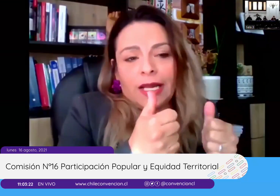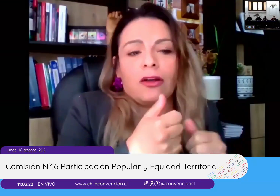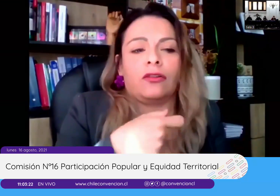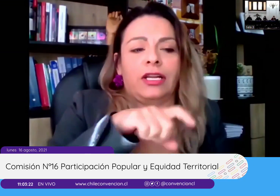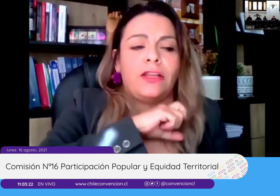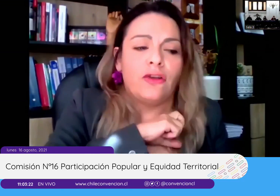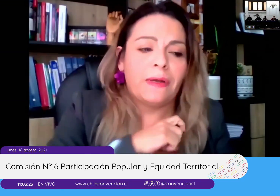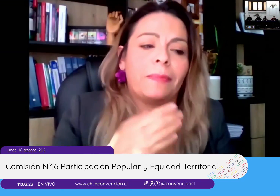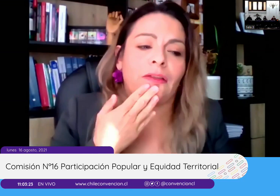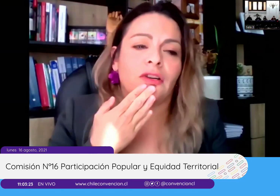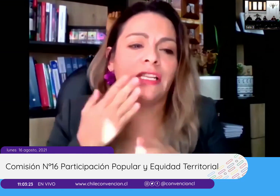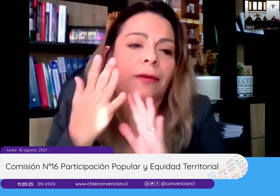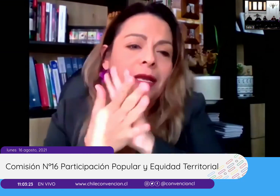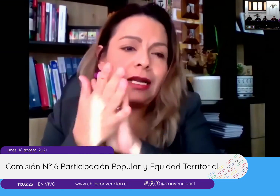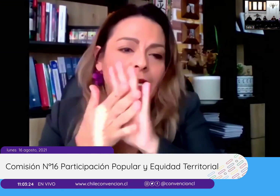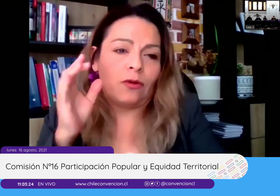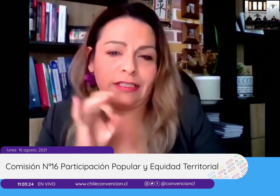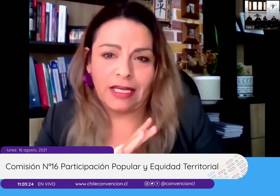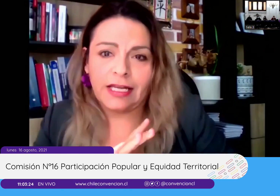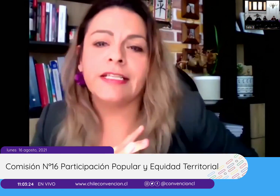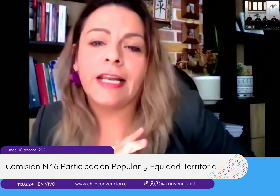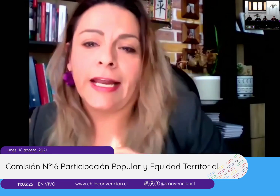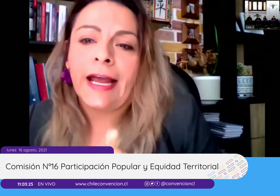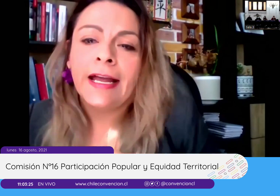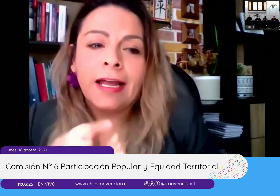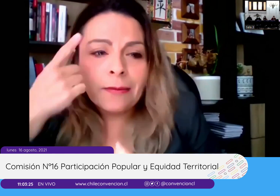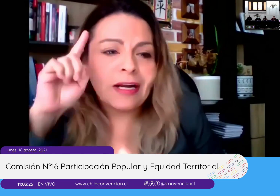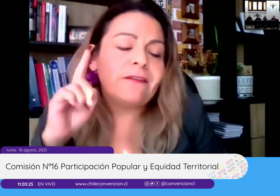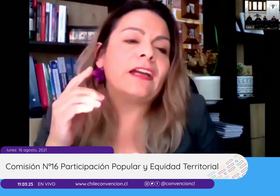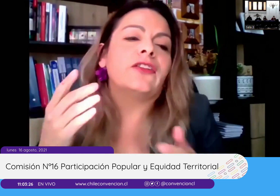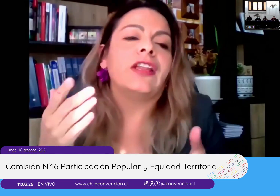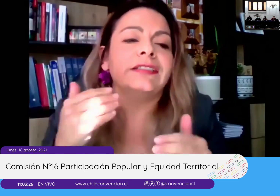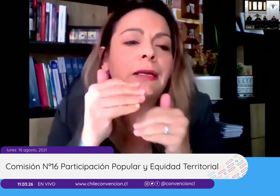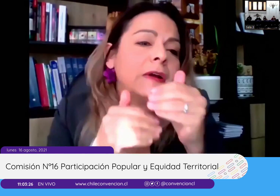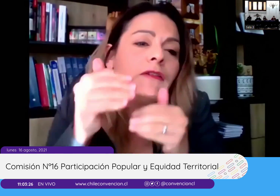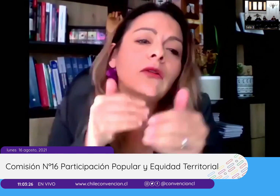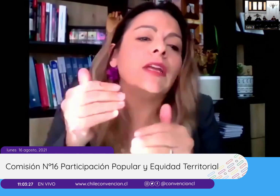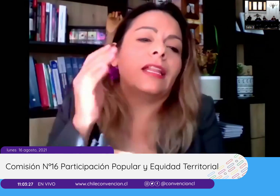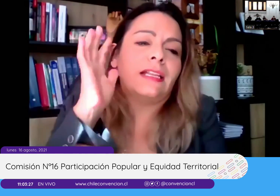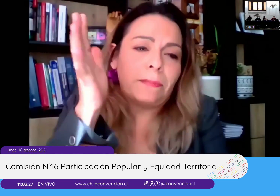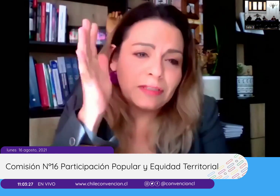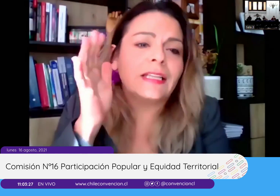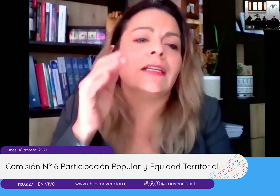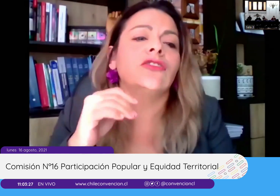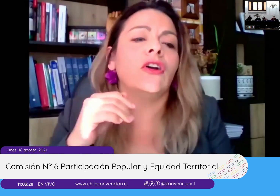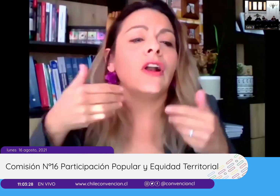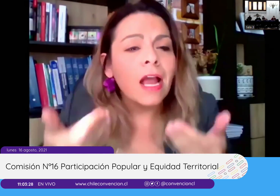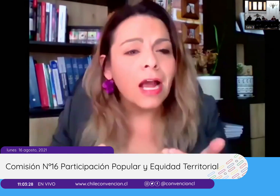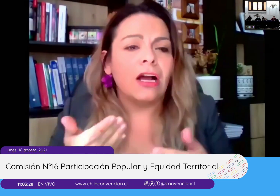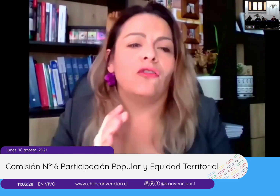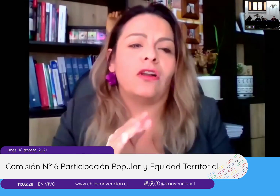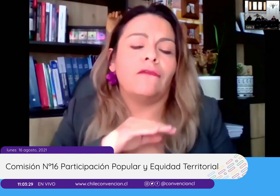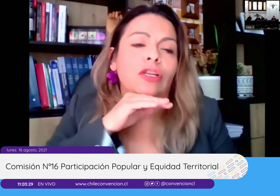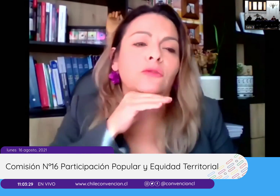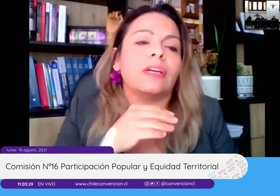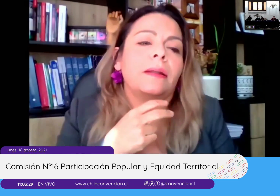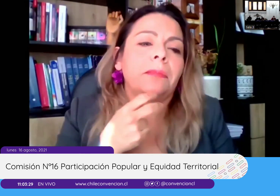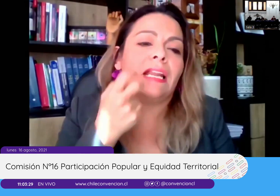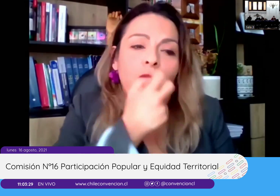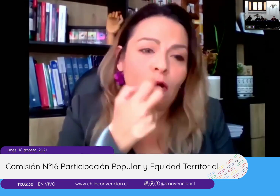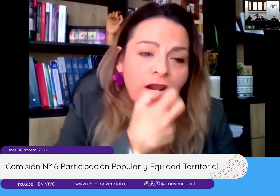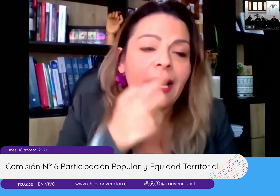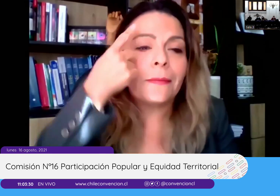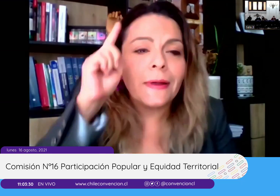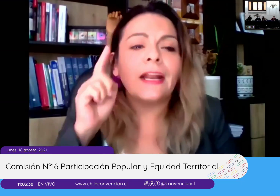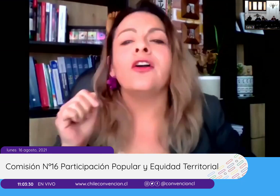Me manejo con el idioma español y también la lengua de señas chilena. Para efectos de hacer más fluida esta presentación, ahora voy a usar